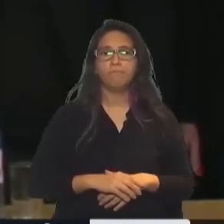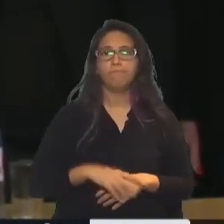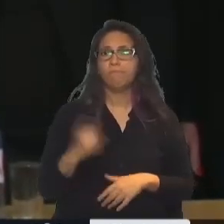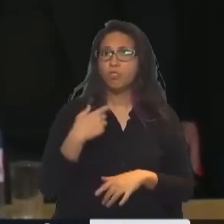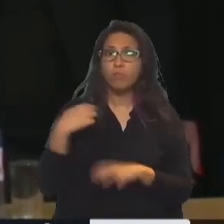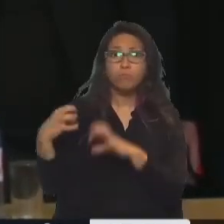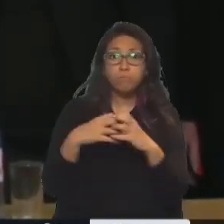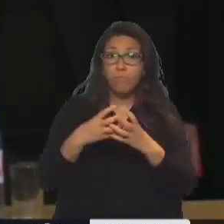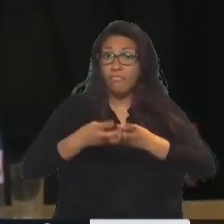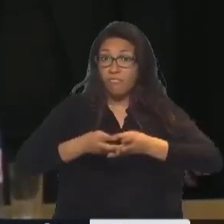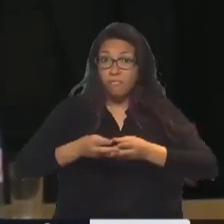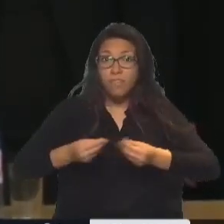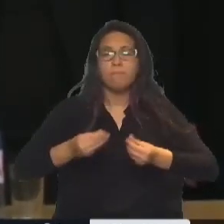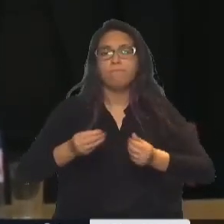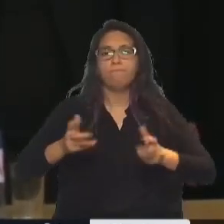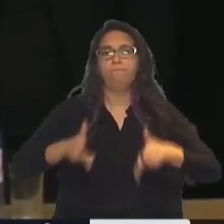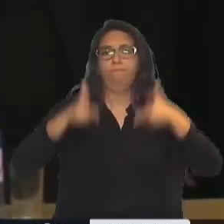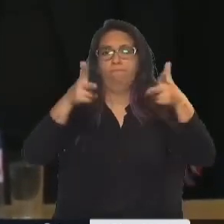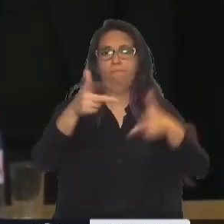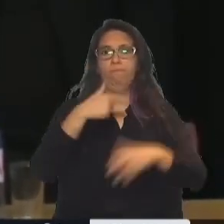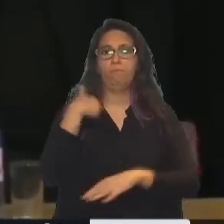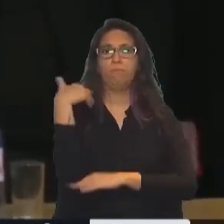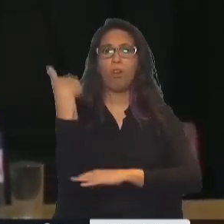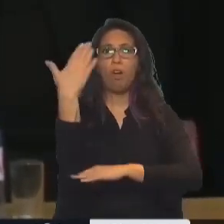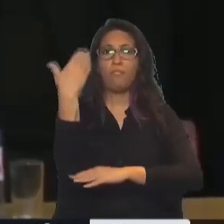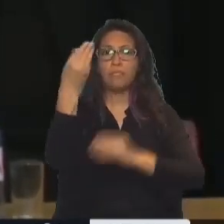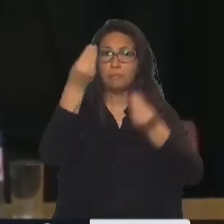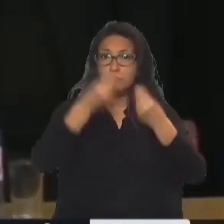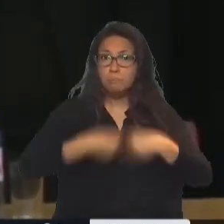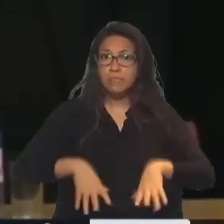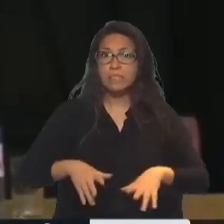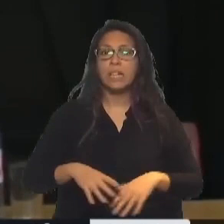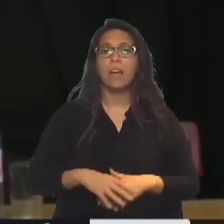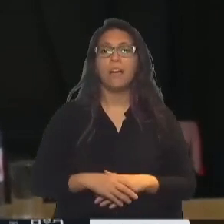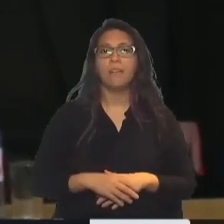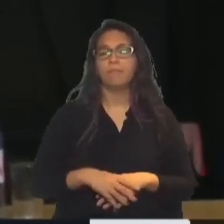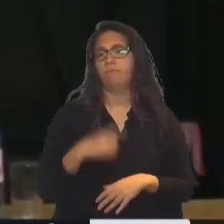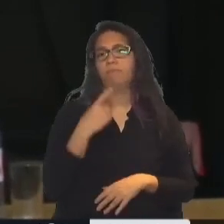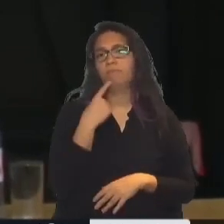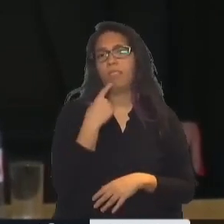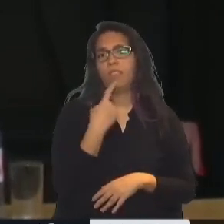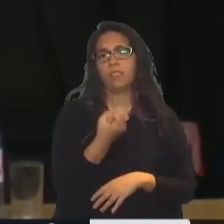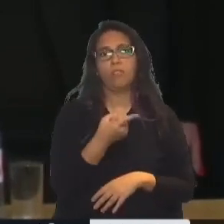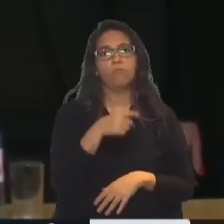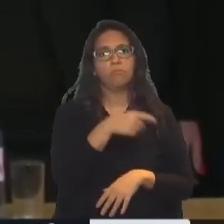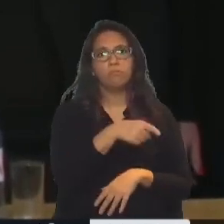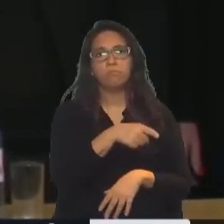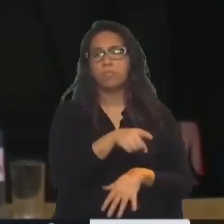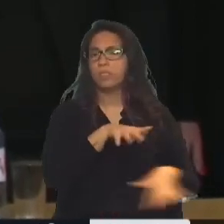queremos arrancar esta conferencia de prensa repudiando